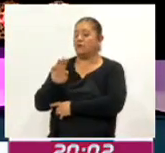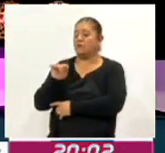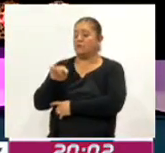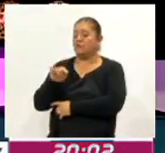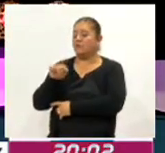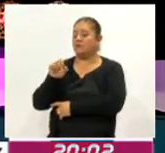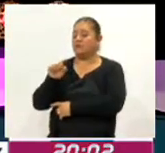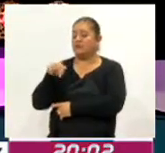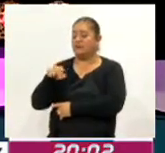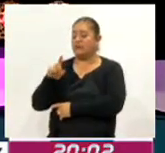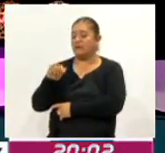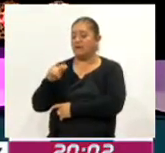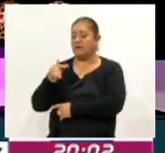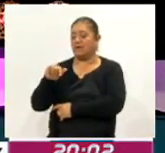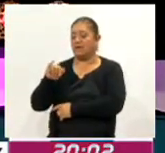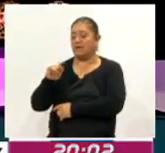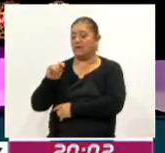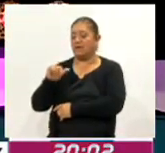internet